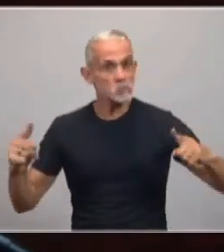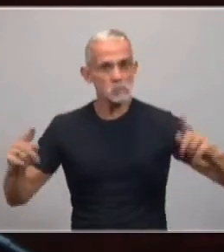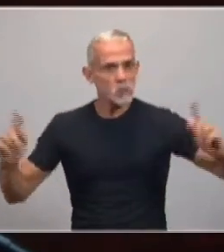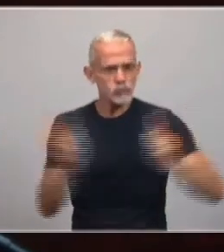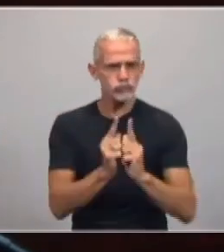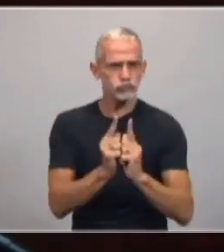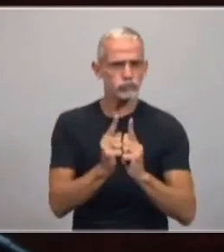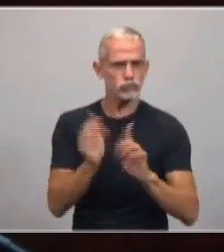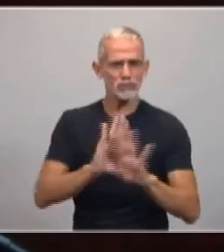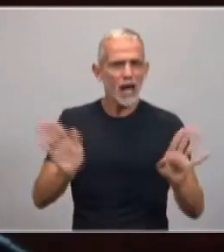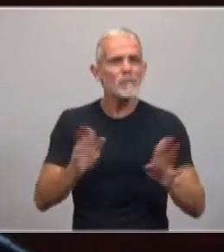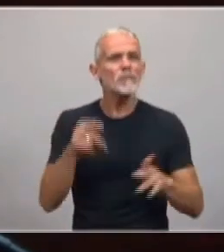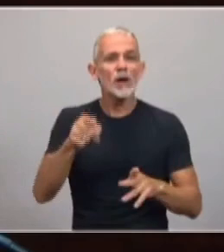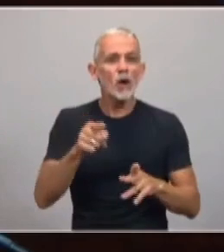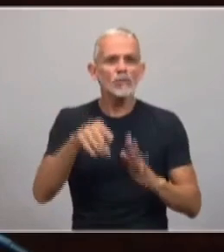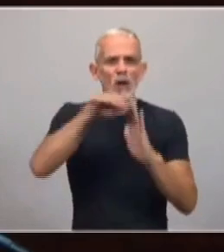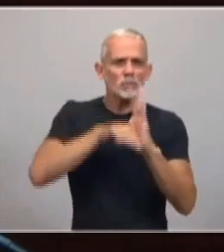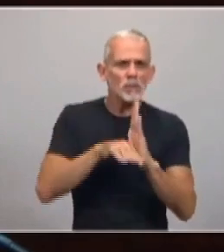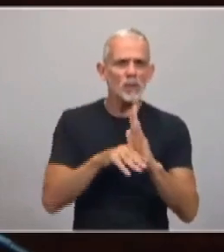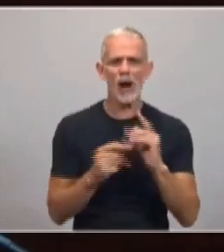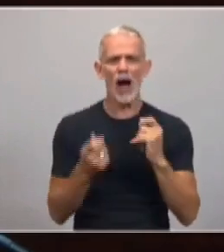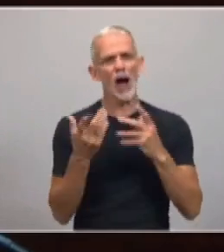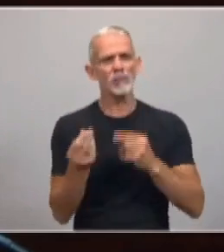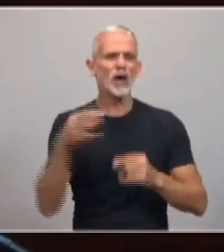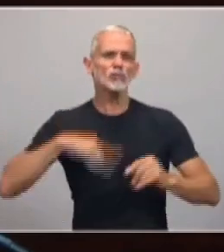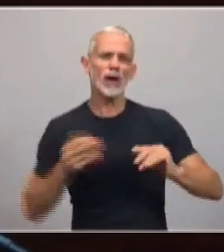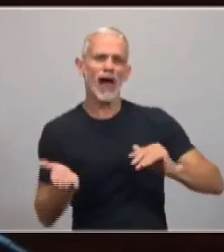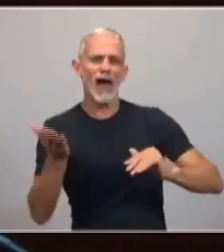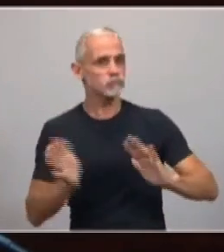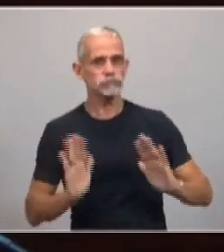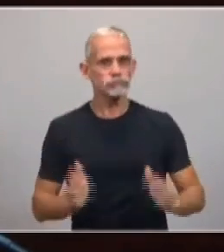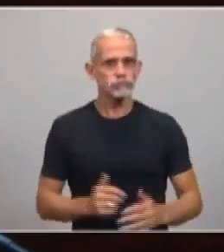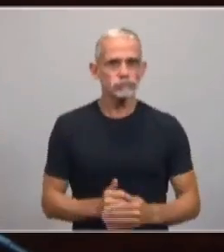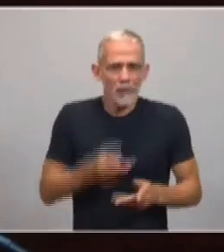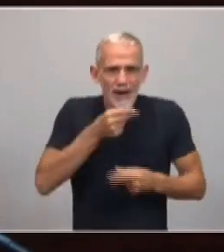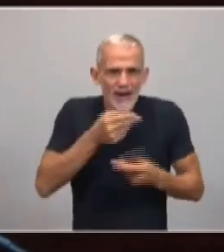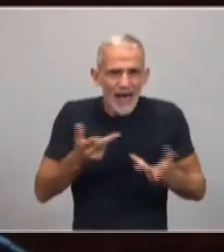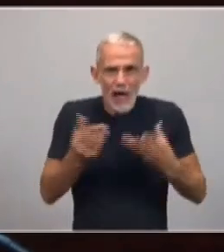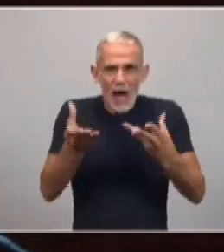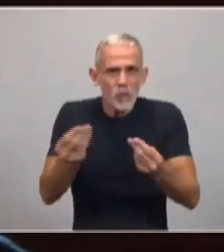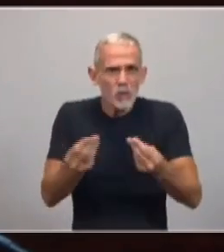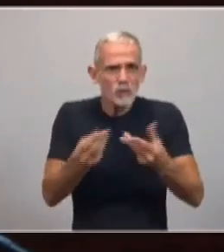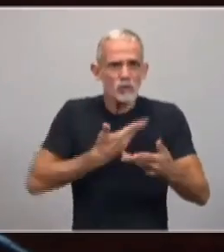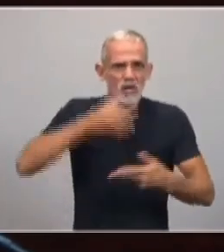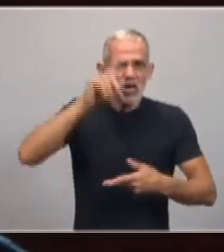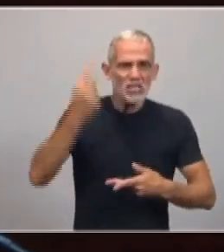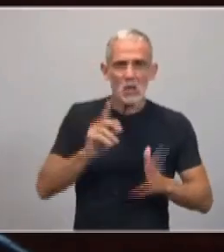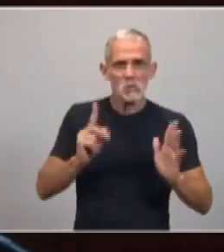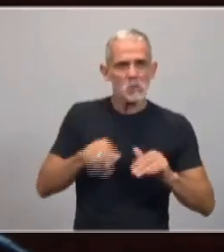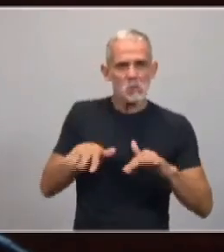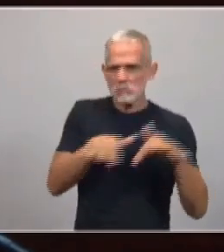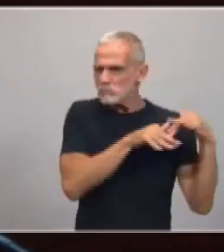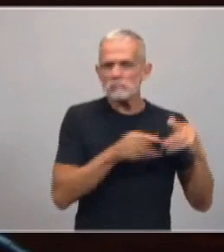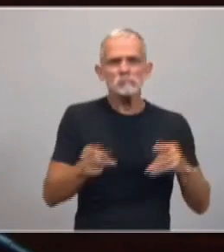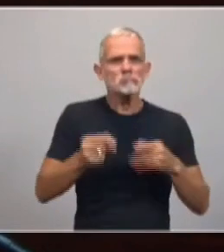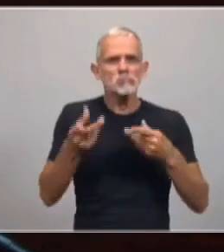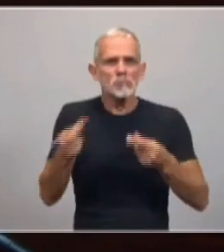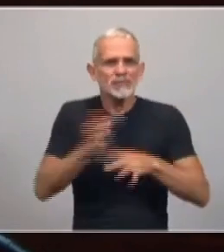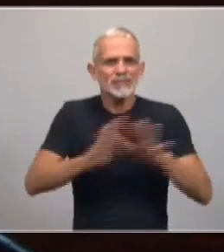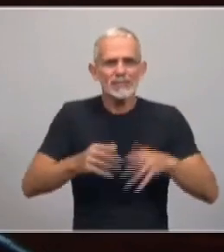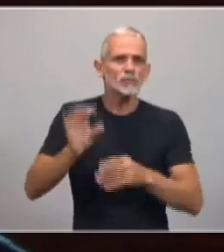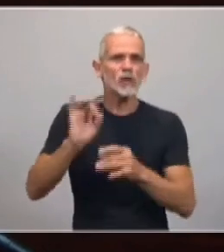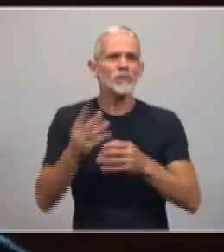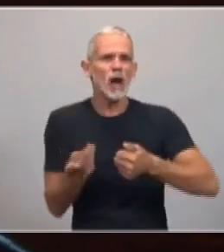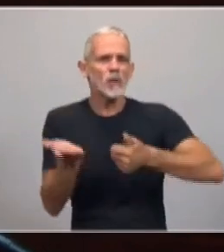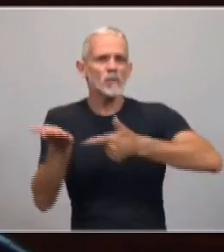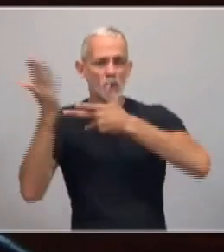ninguna, pero ninguna medida de compensación, sin red, sin acompañamiento, sin piedad. Al final,